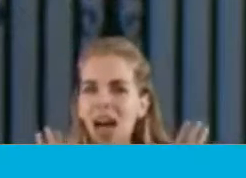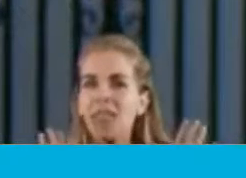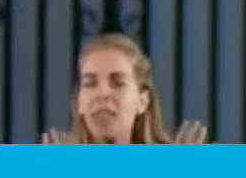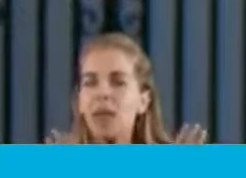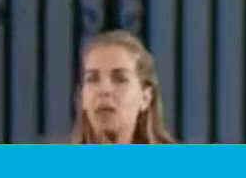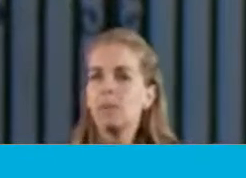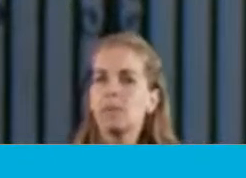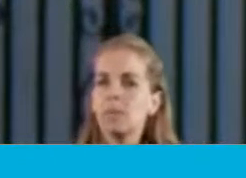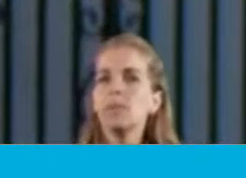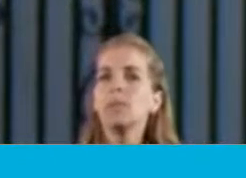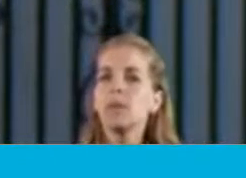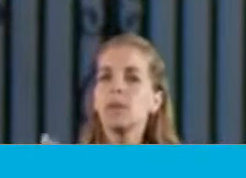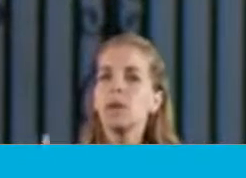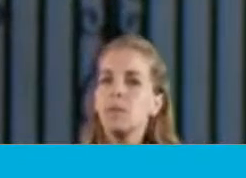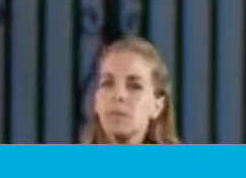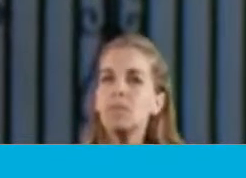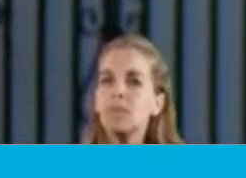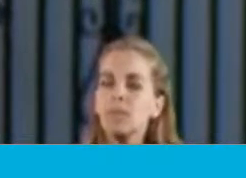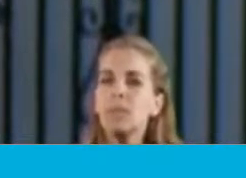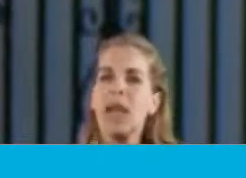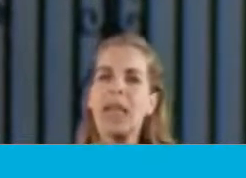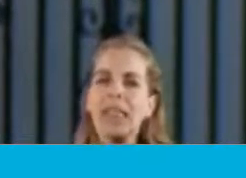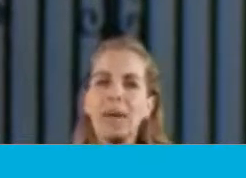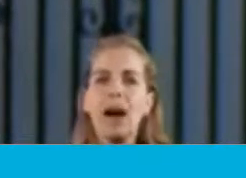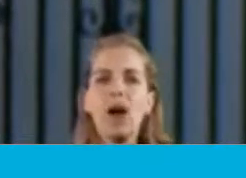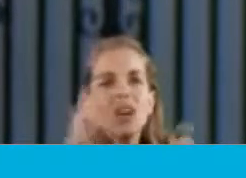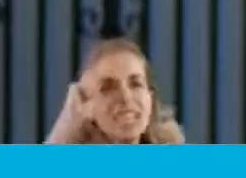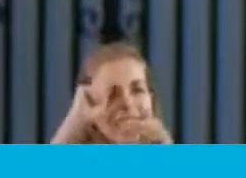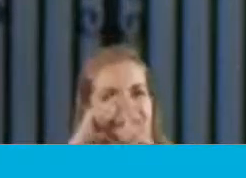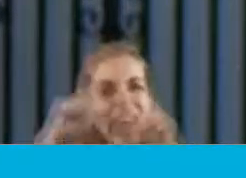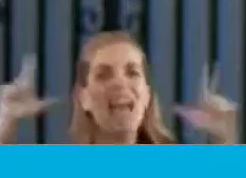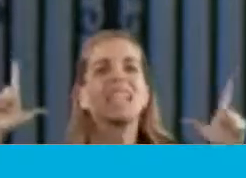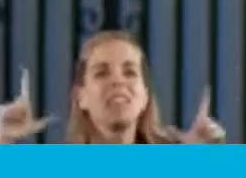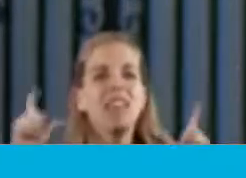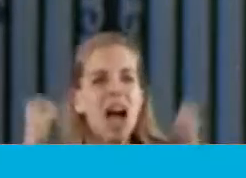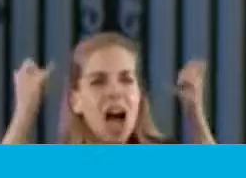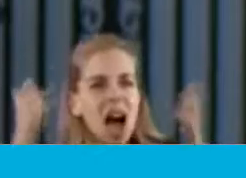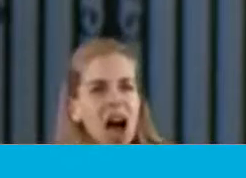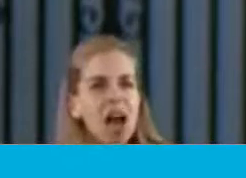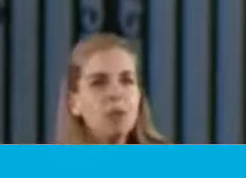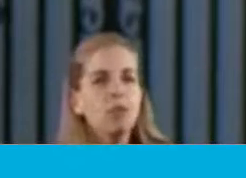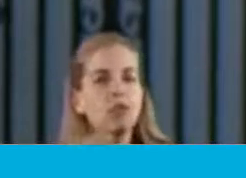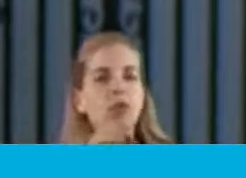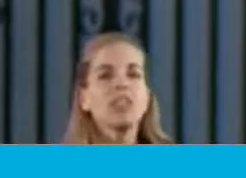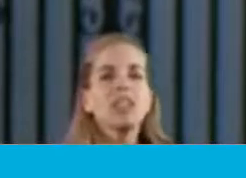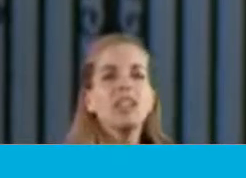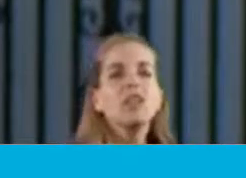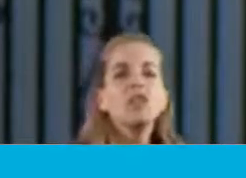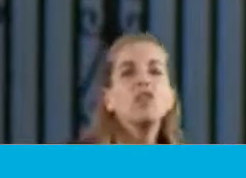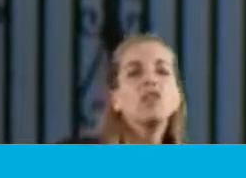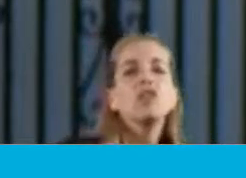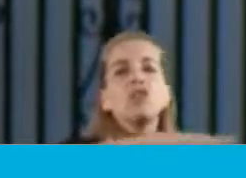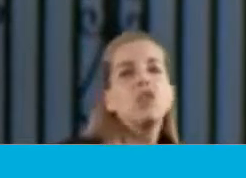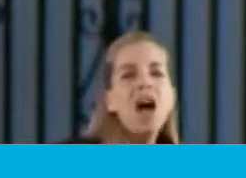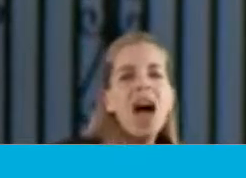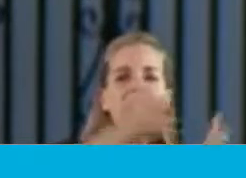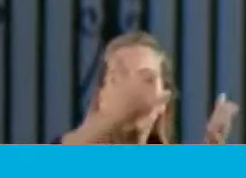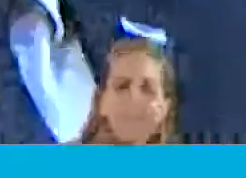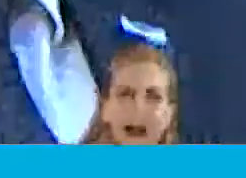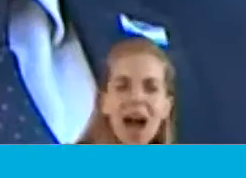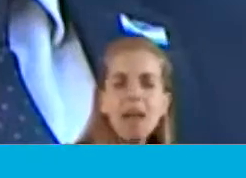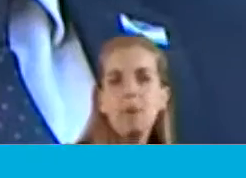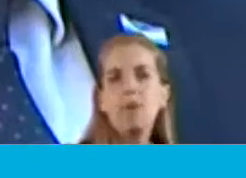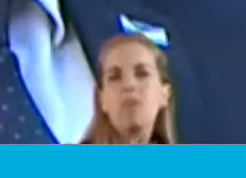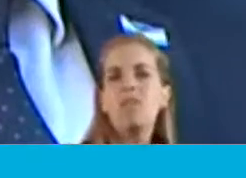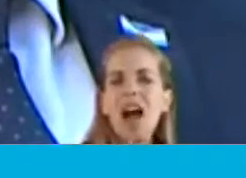cuánta creatividad permanece amarrada aún en tantos pueblos y ciudades y no encuentra el cauce para hacerse